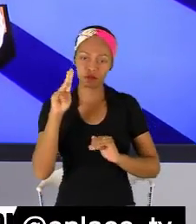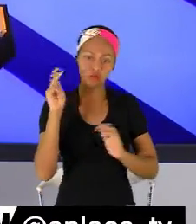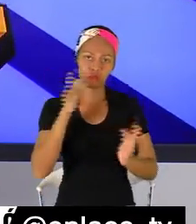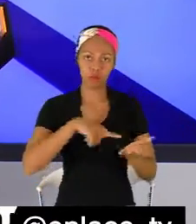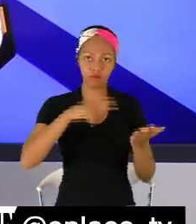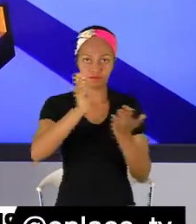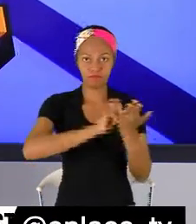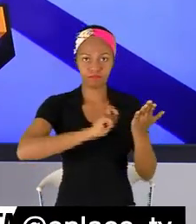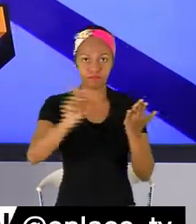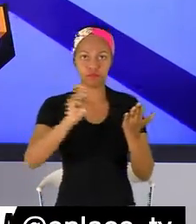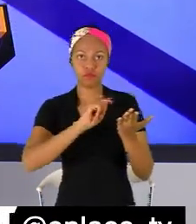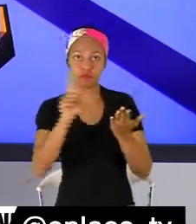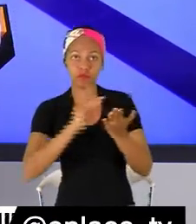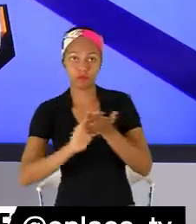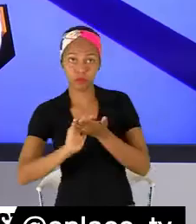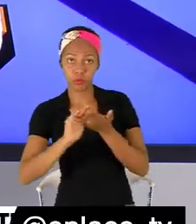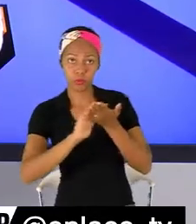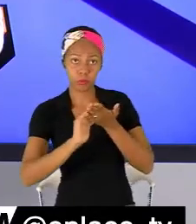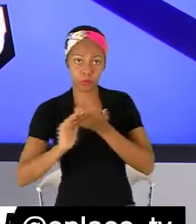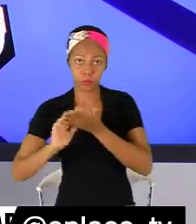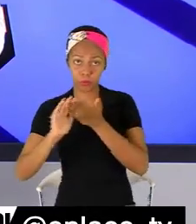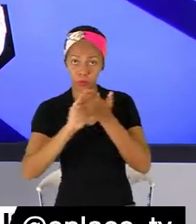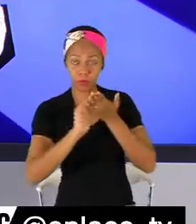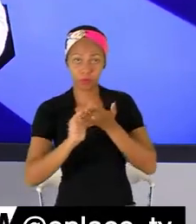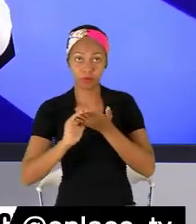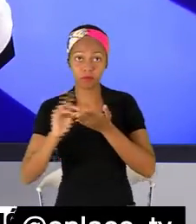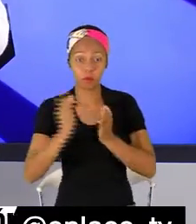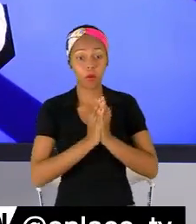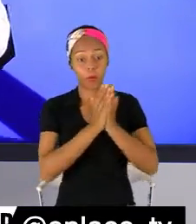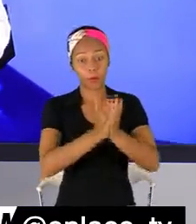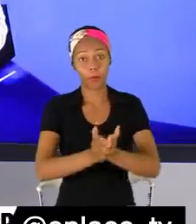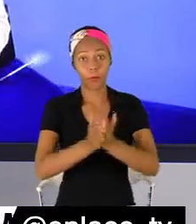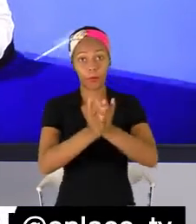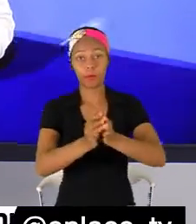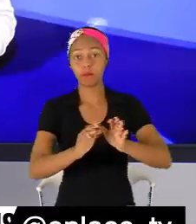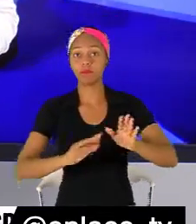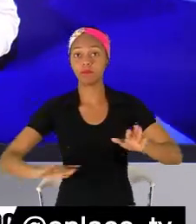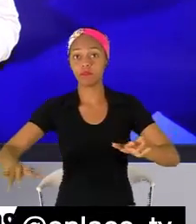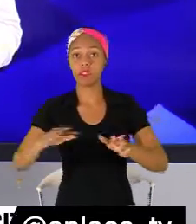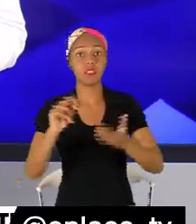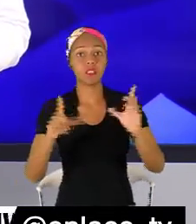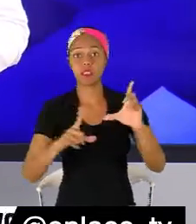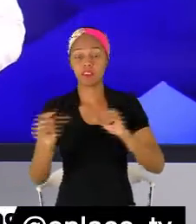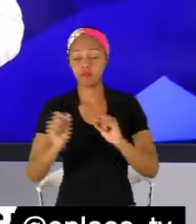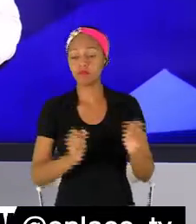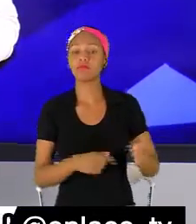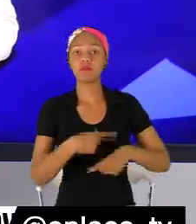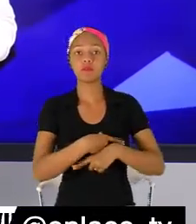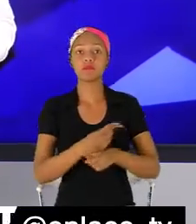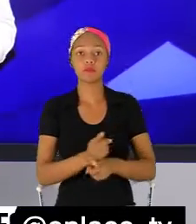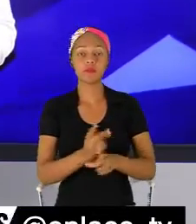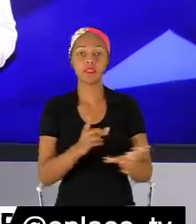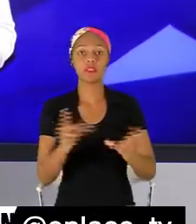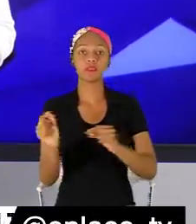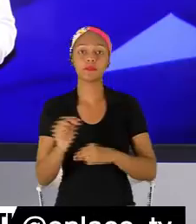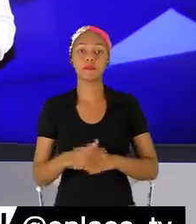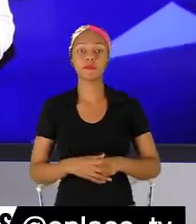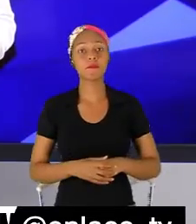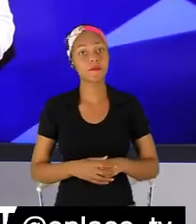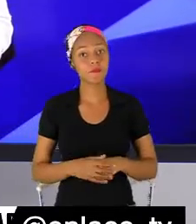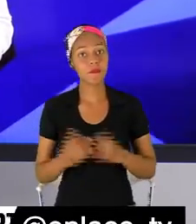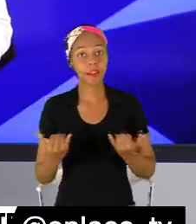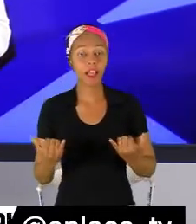Bermeja, lo que es considerada la Carta de Navegabilidad del municipio, ya está lista para su ejecución. Y en otras noticias, para